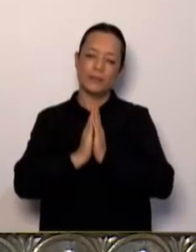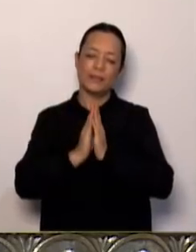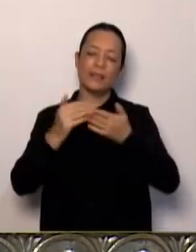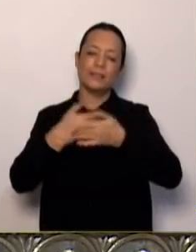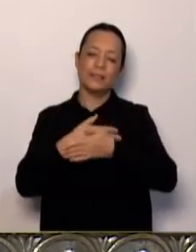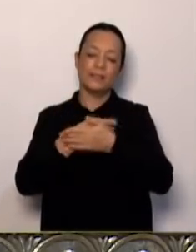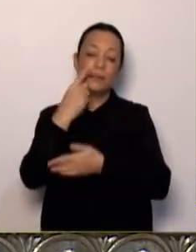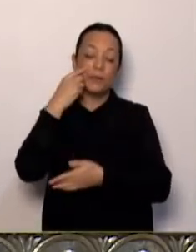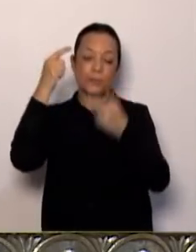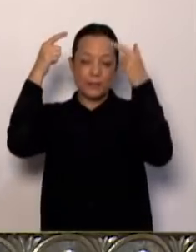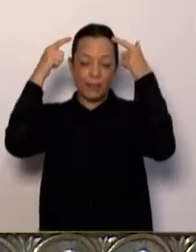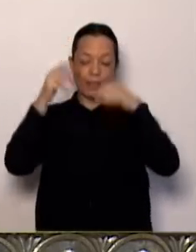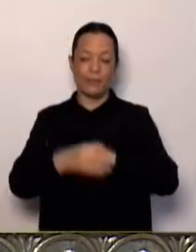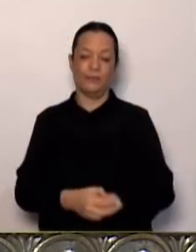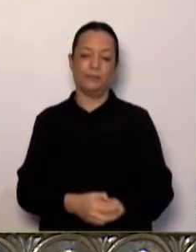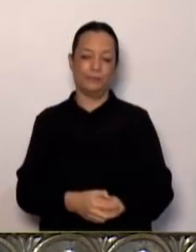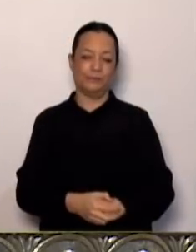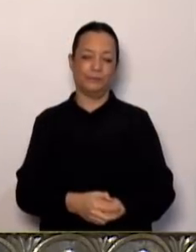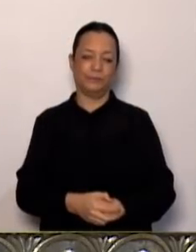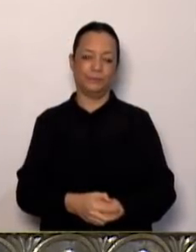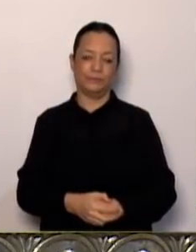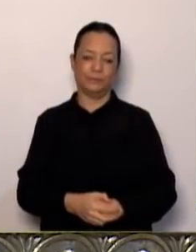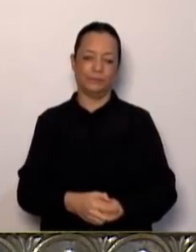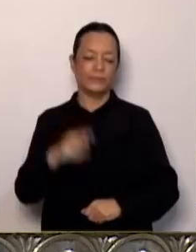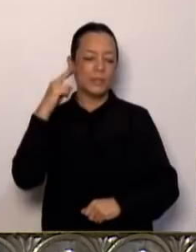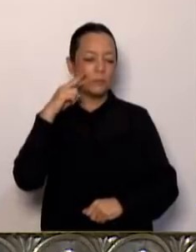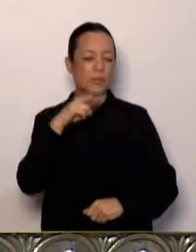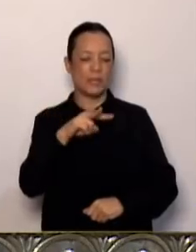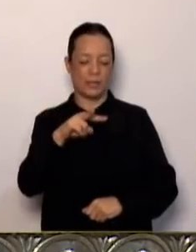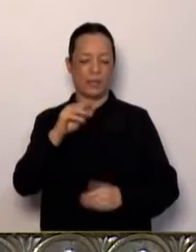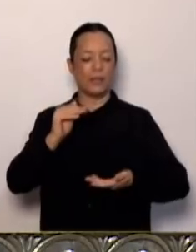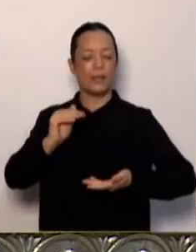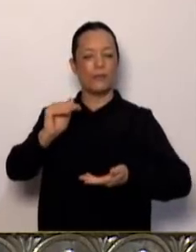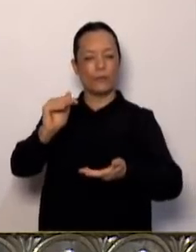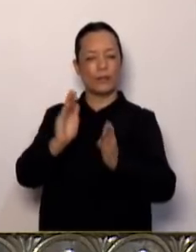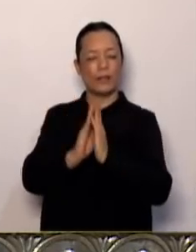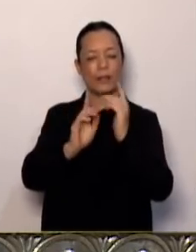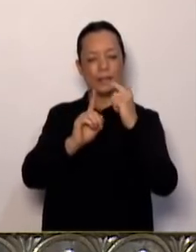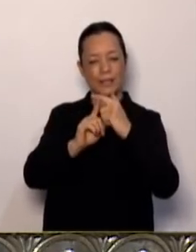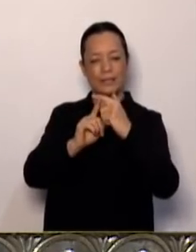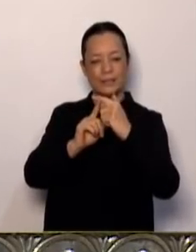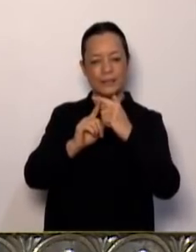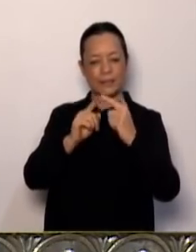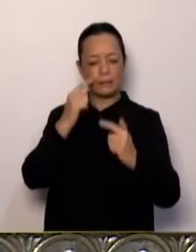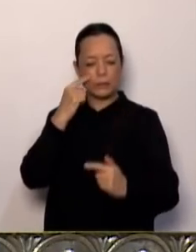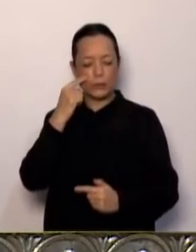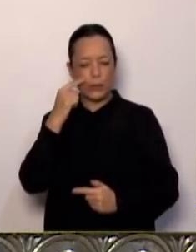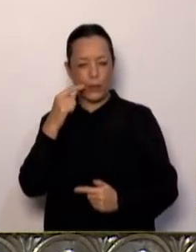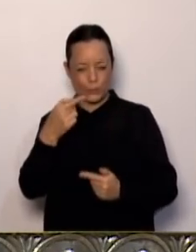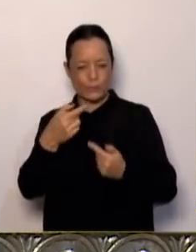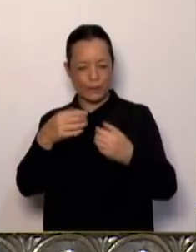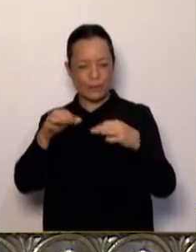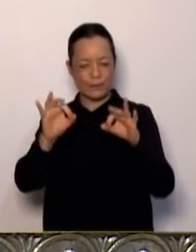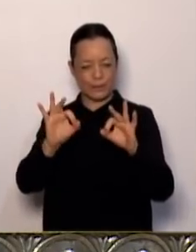sacrificio vivo y santo. Dirige tu mirada sobre la ofrenda de tu iglesia y reconoce en ella la víctima por cuya inmolación